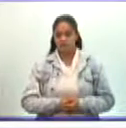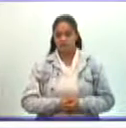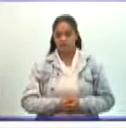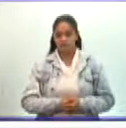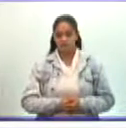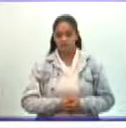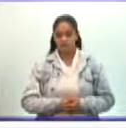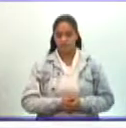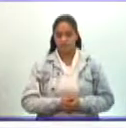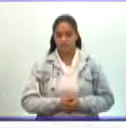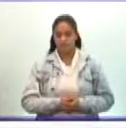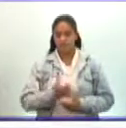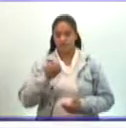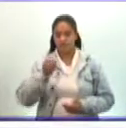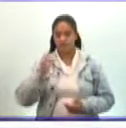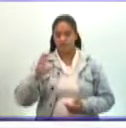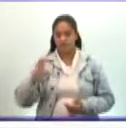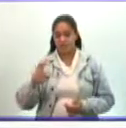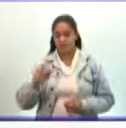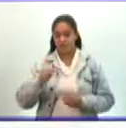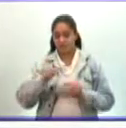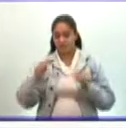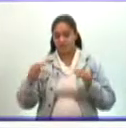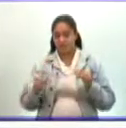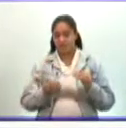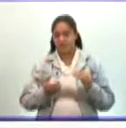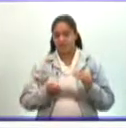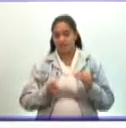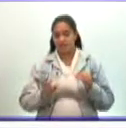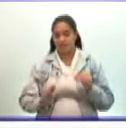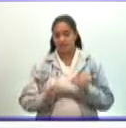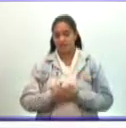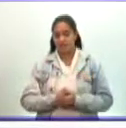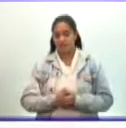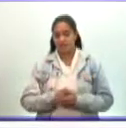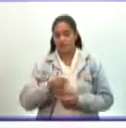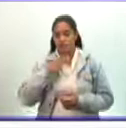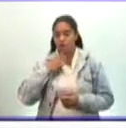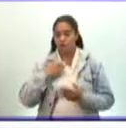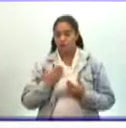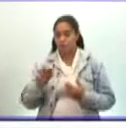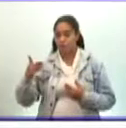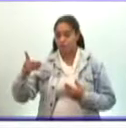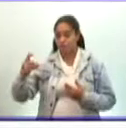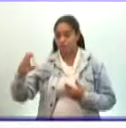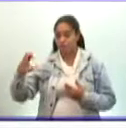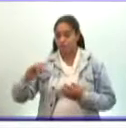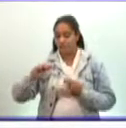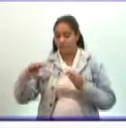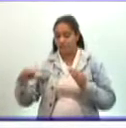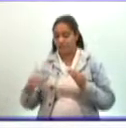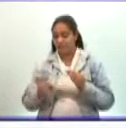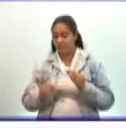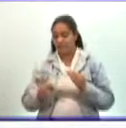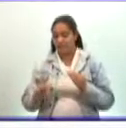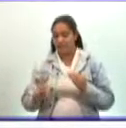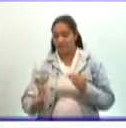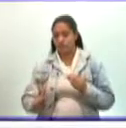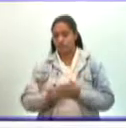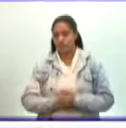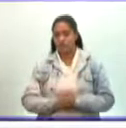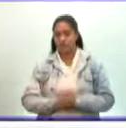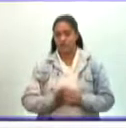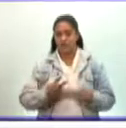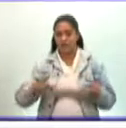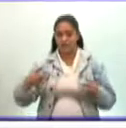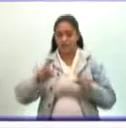AC es a AB como DC es a X sub 1 por la segunda